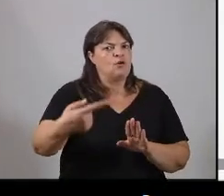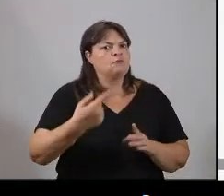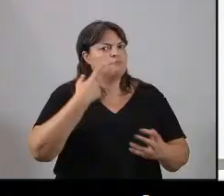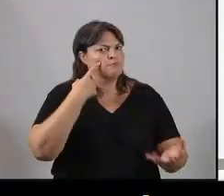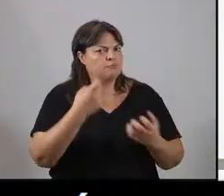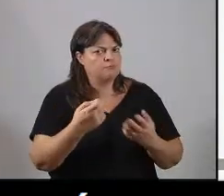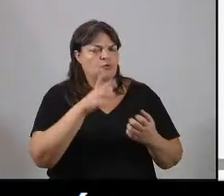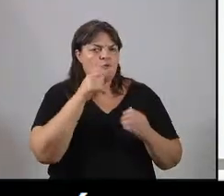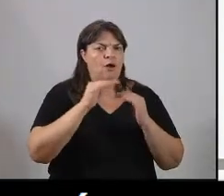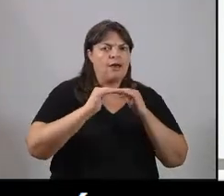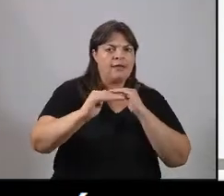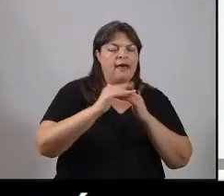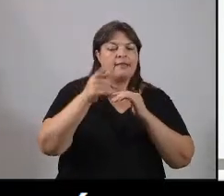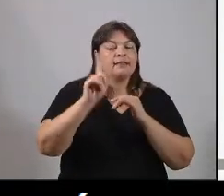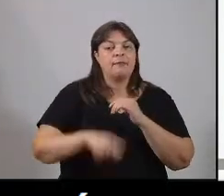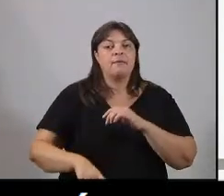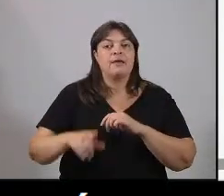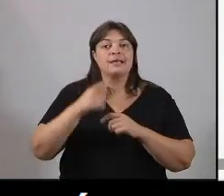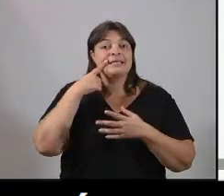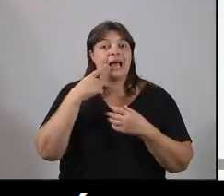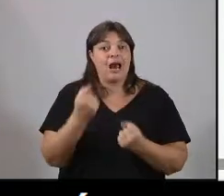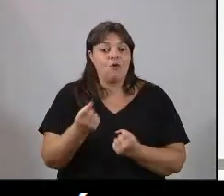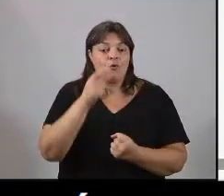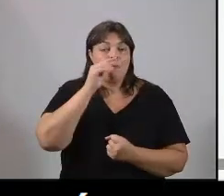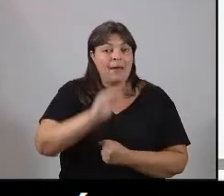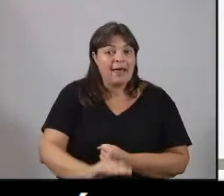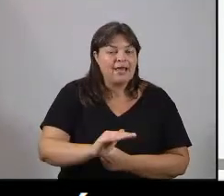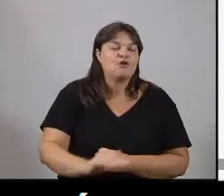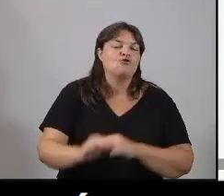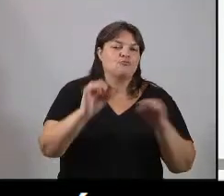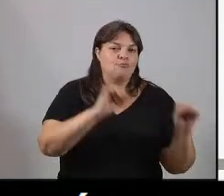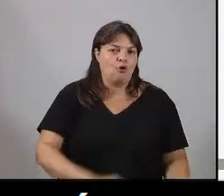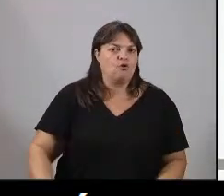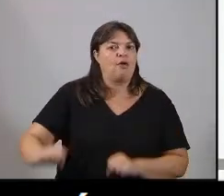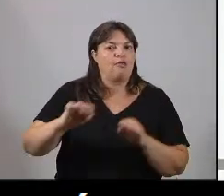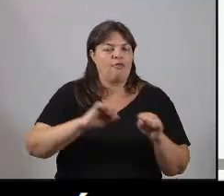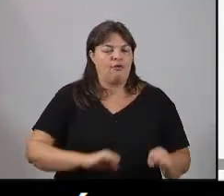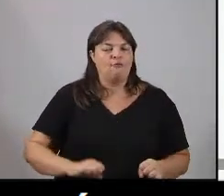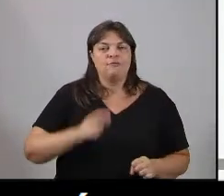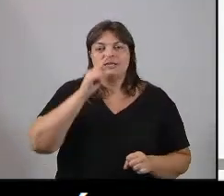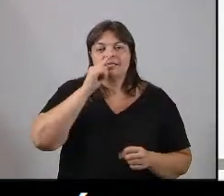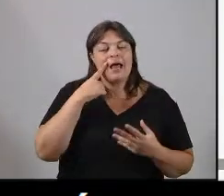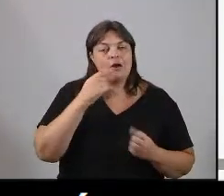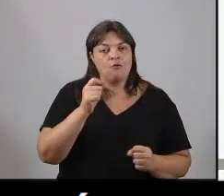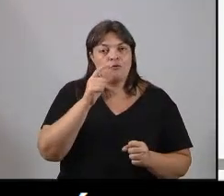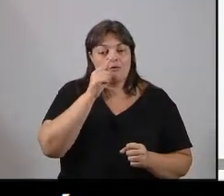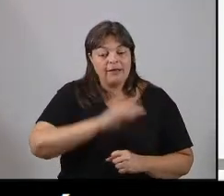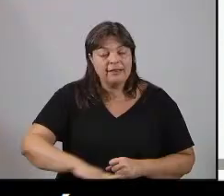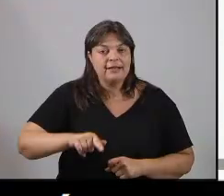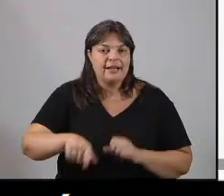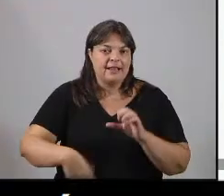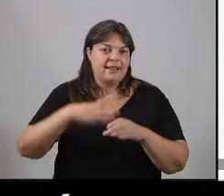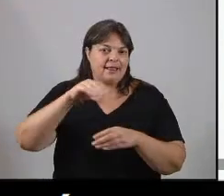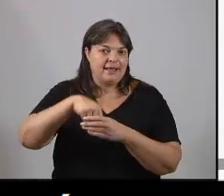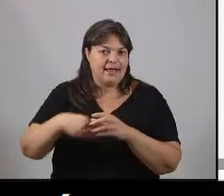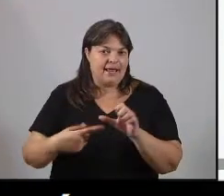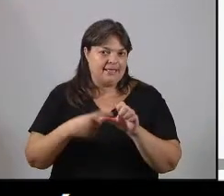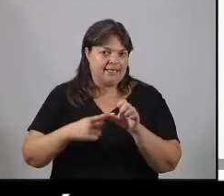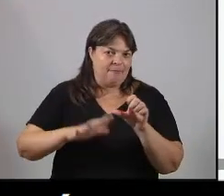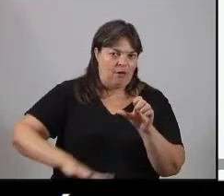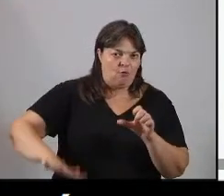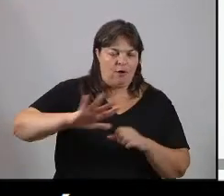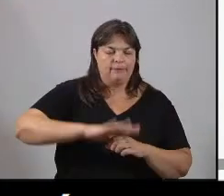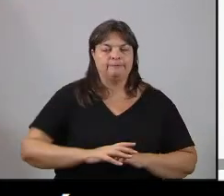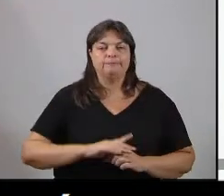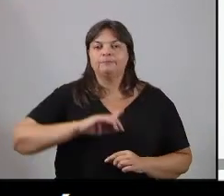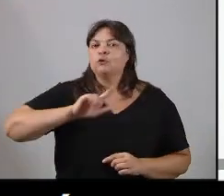la equidad y de la protección de la salud, de lo más preciado, de esa salud infantil en Extremadura. No vamos a